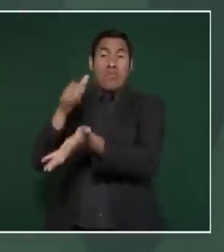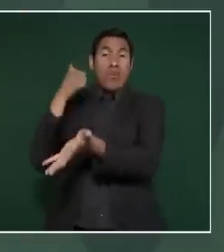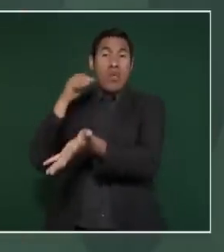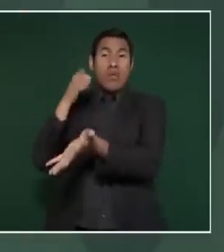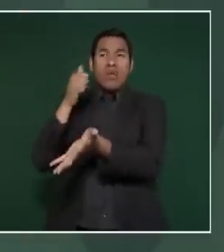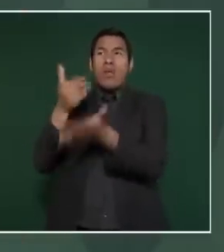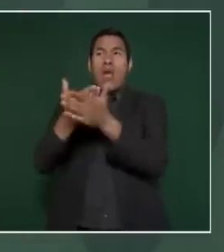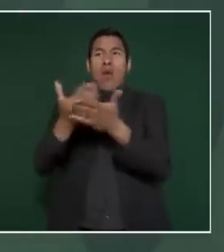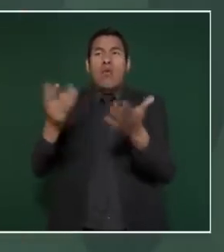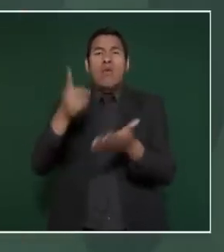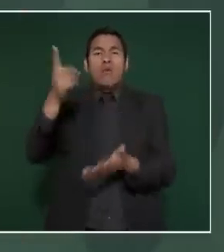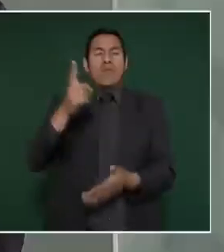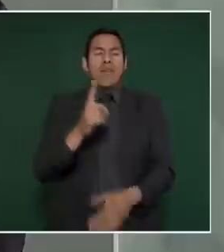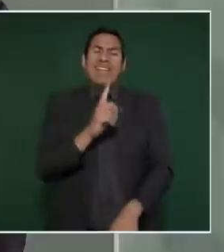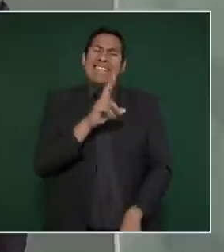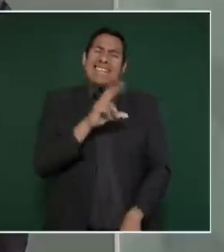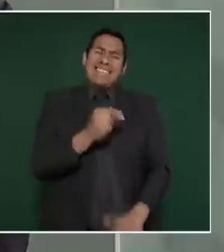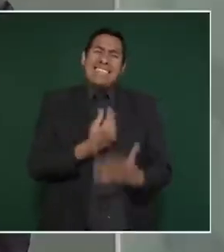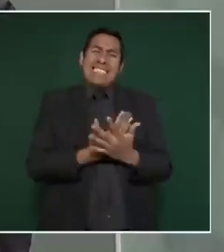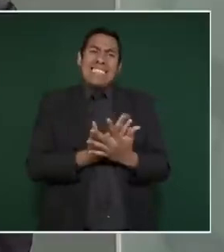que